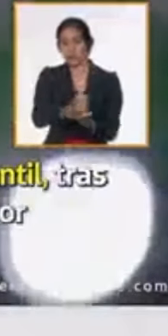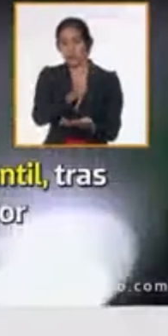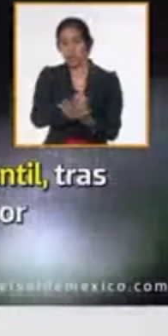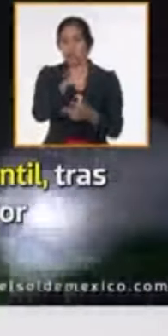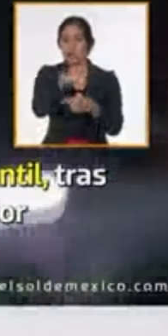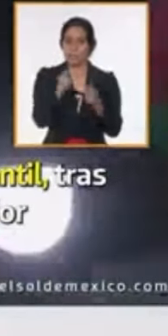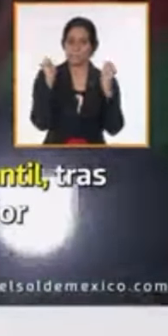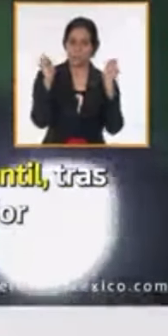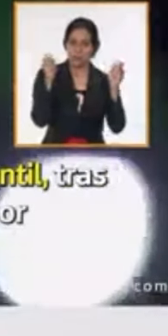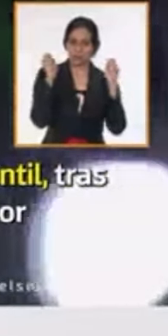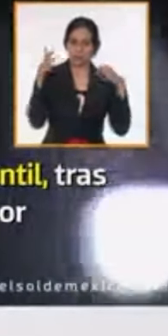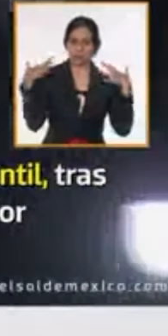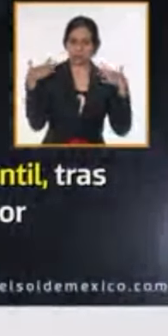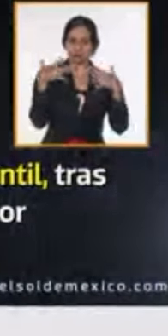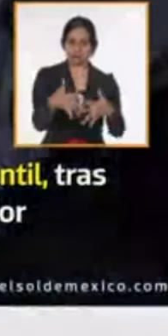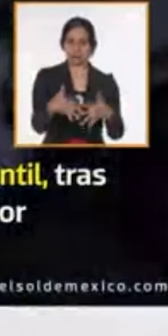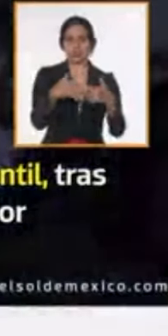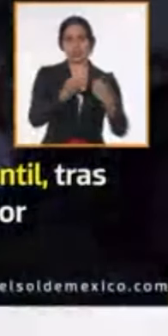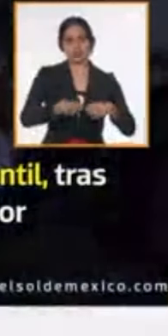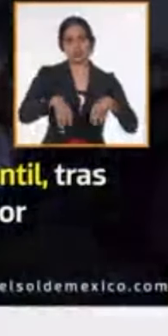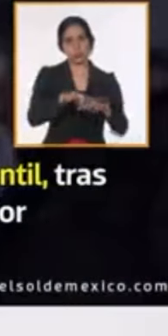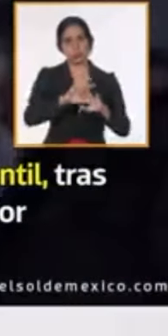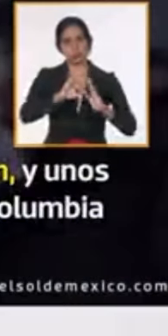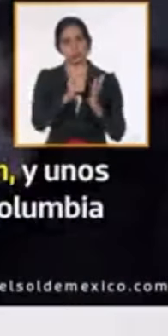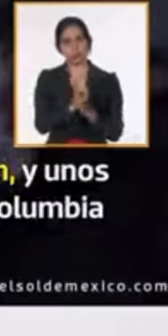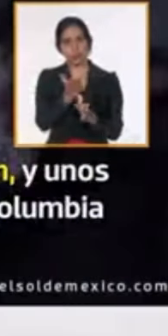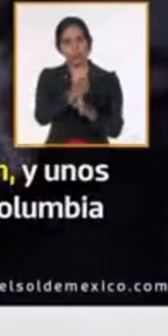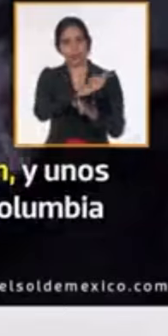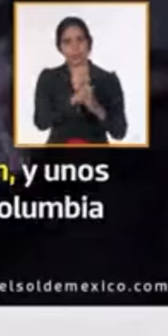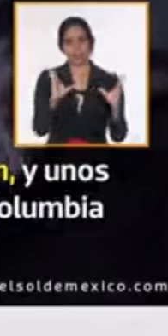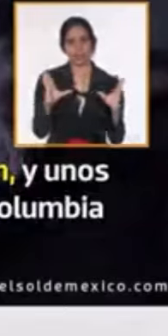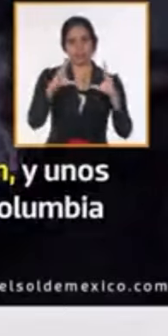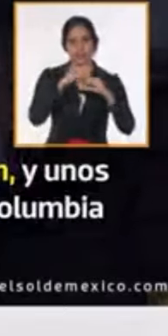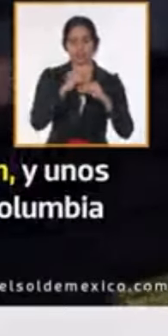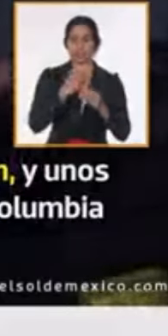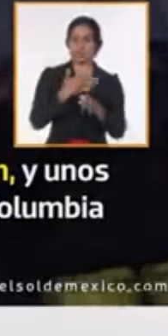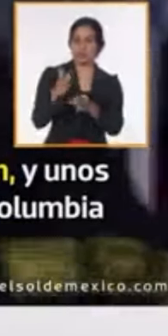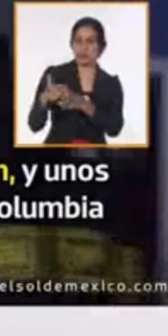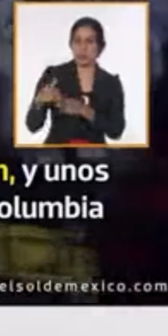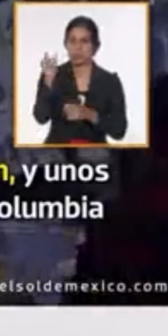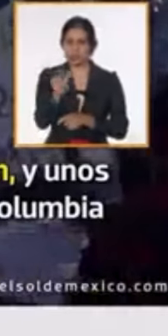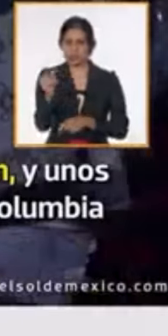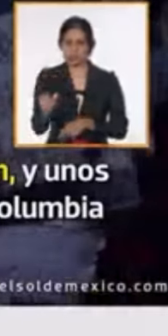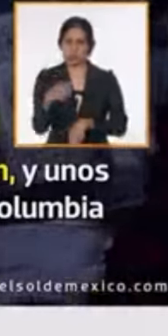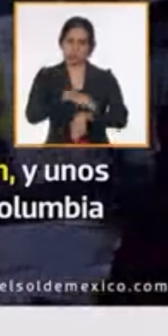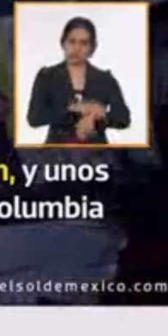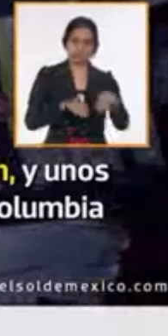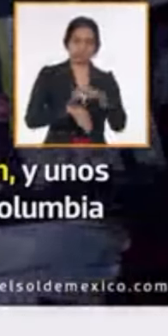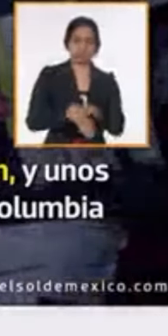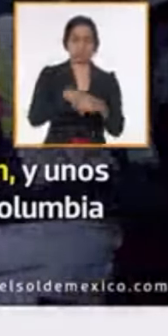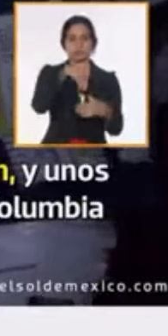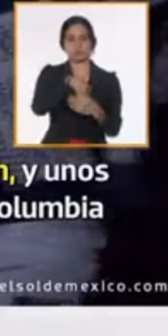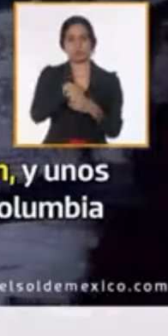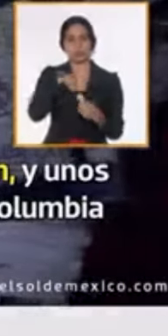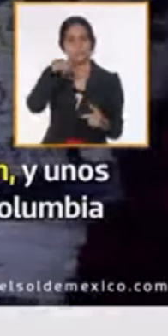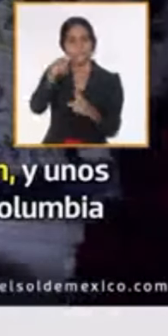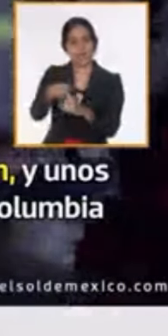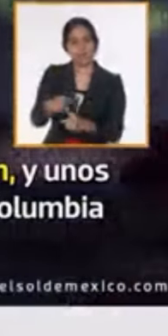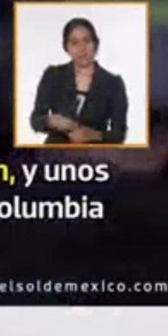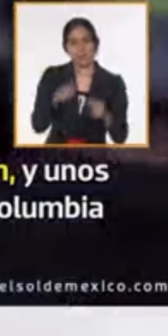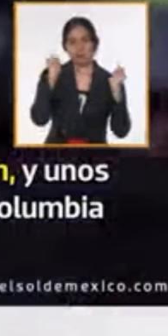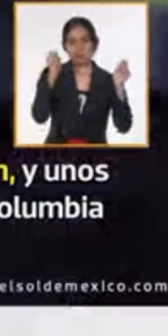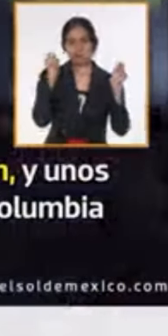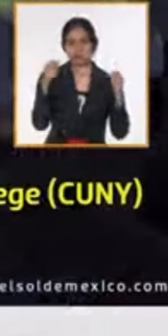estudiantil, tras el violento desalojo registrado la noche anterior. Varias personas fueron detenidas en Fordham y unos 300 manifestantes